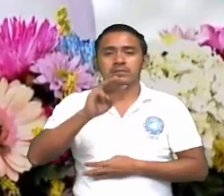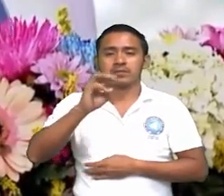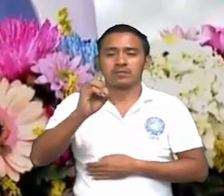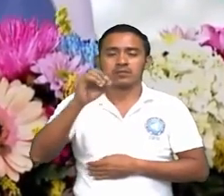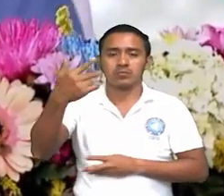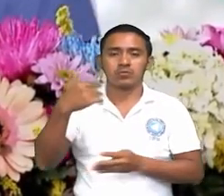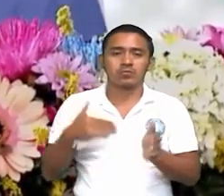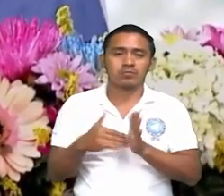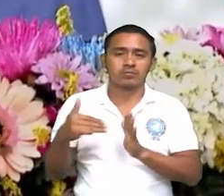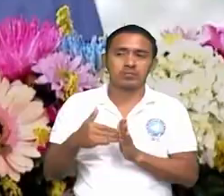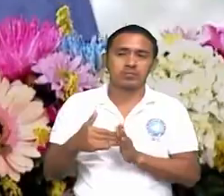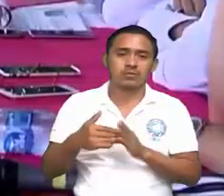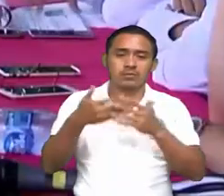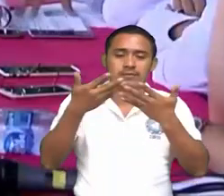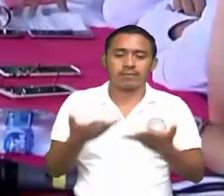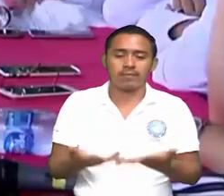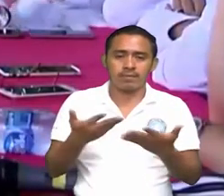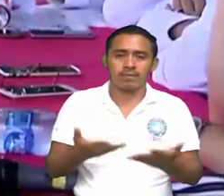308 millones de libras.